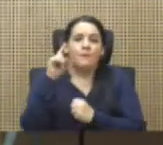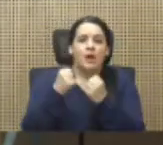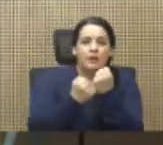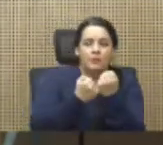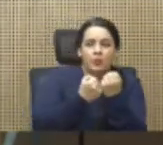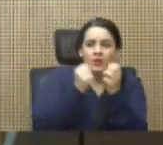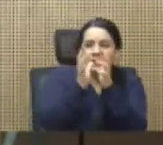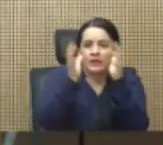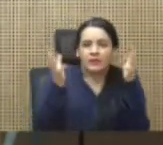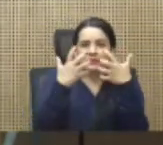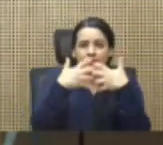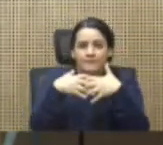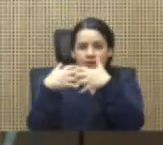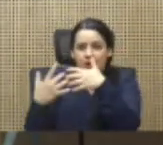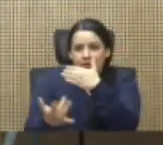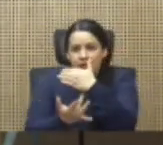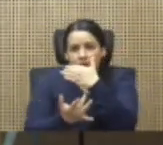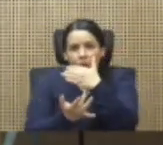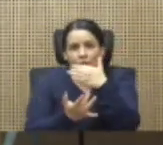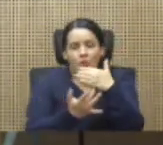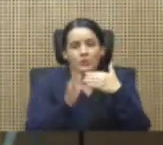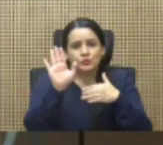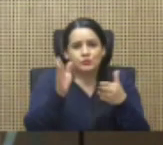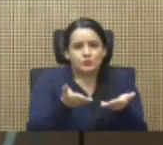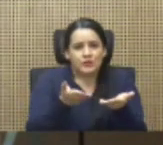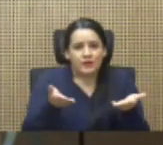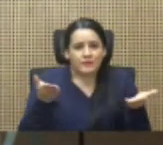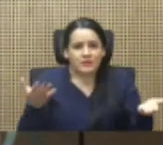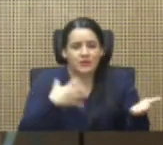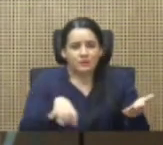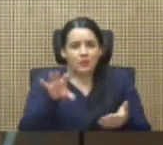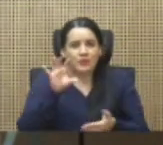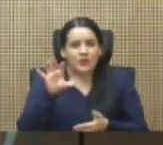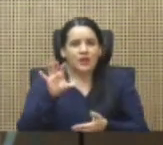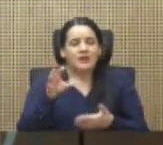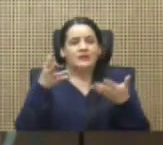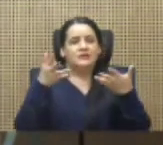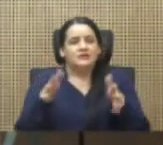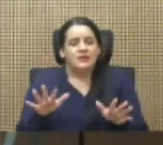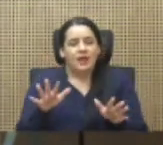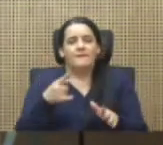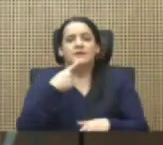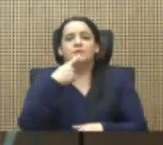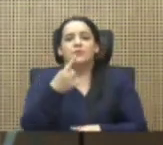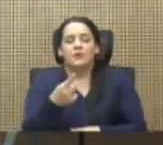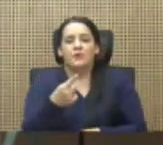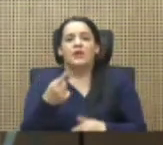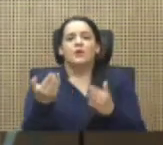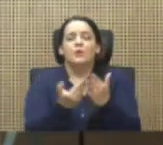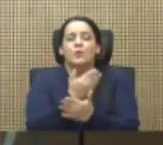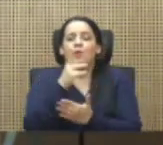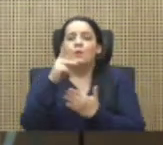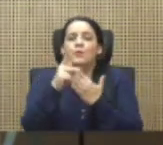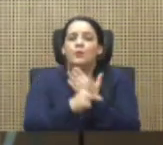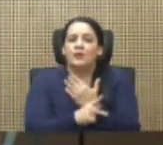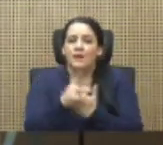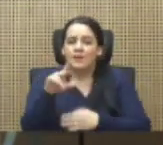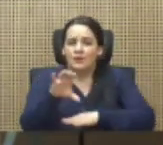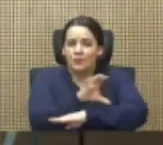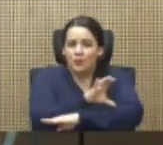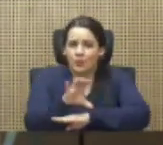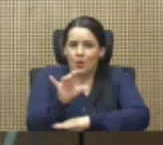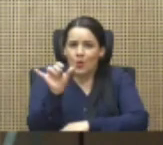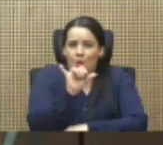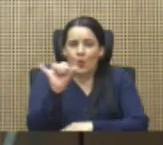empresas tecnológicas cuyas herramientas propietarias han sido mencionadas ya en el enunciado de su nuevo programa de informática